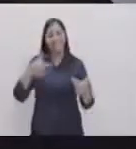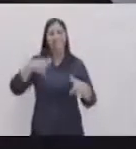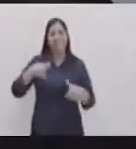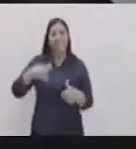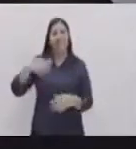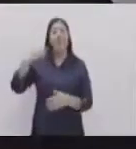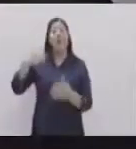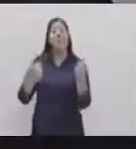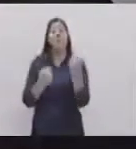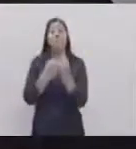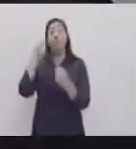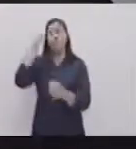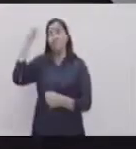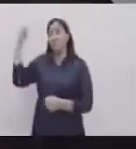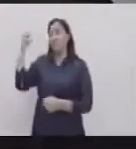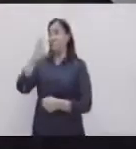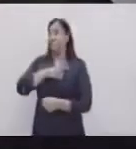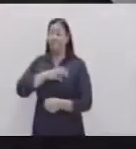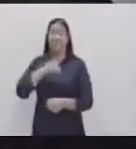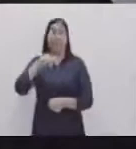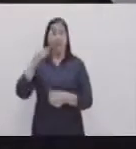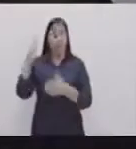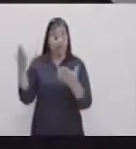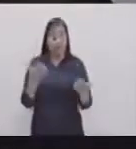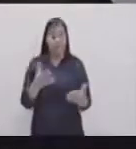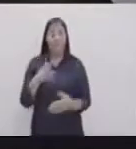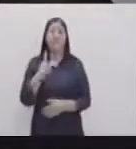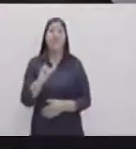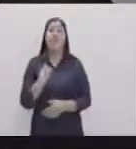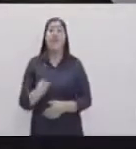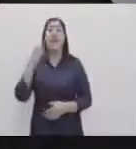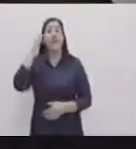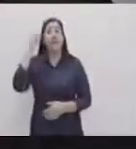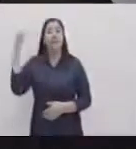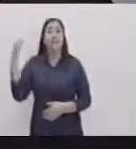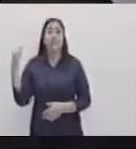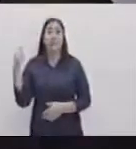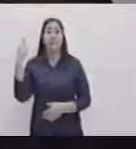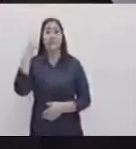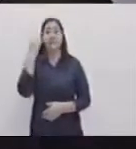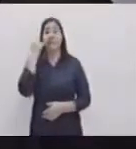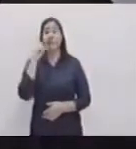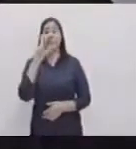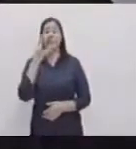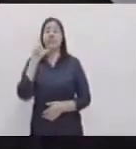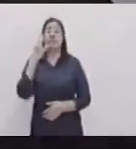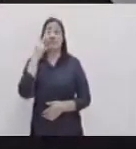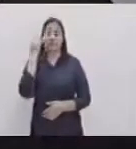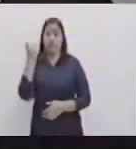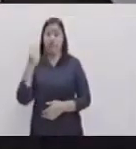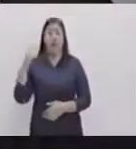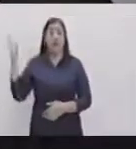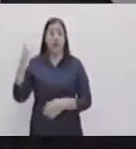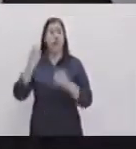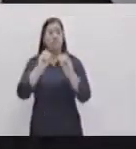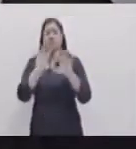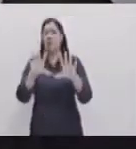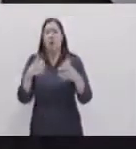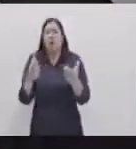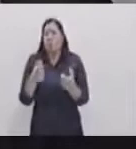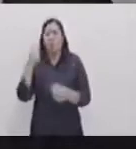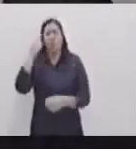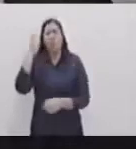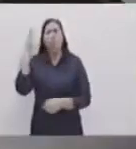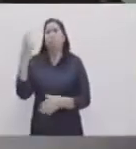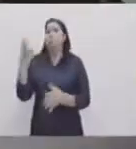Bienvenidos al segmento de apoyo psicosocial. Hoy nos acompaña la licenciada en psicología Silvia Culajay para enseñarnos un poco más sobre el